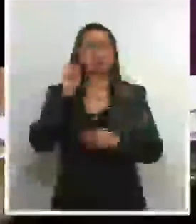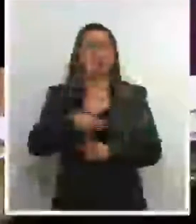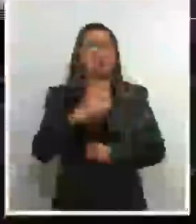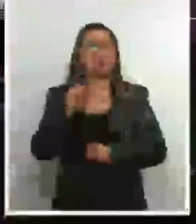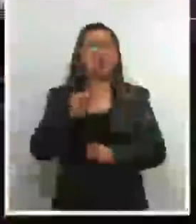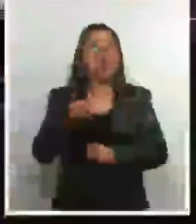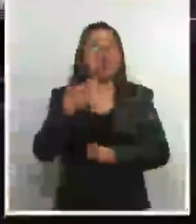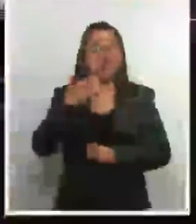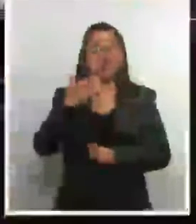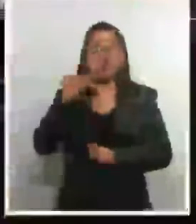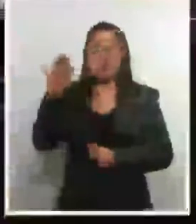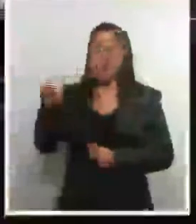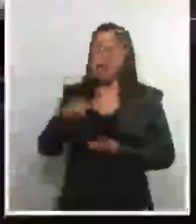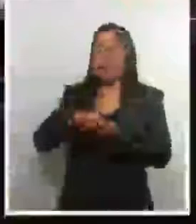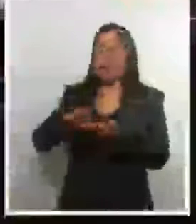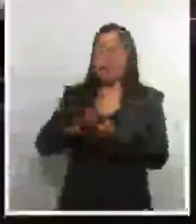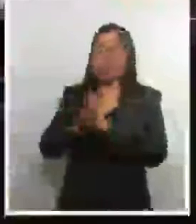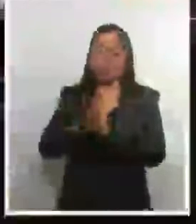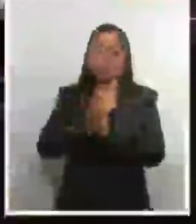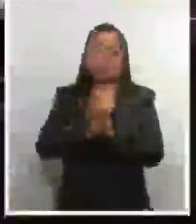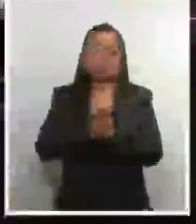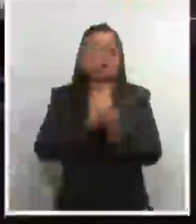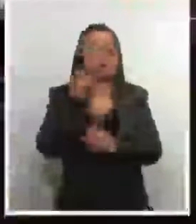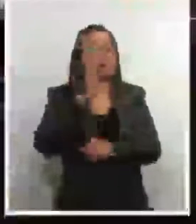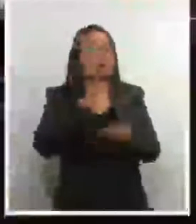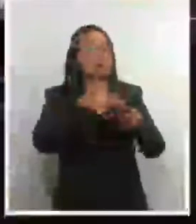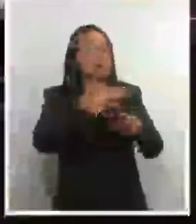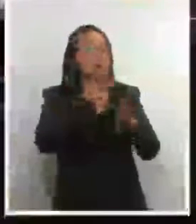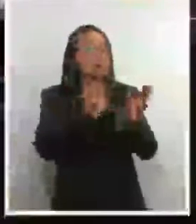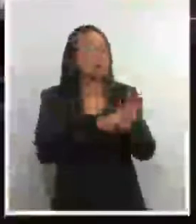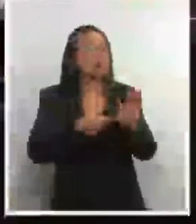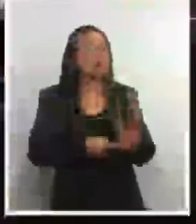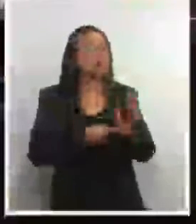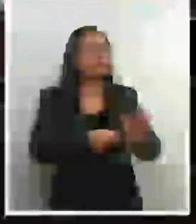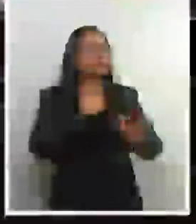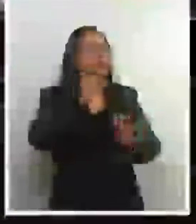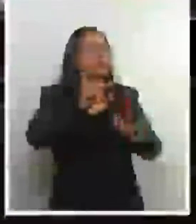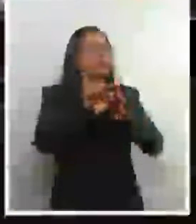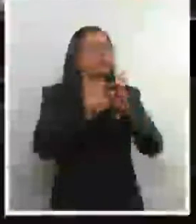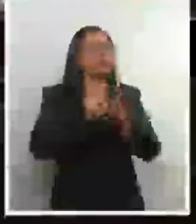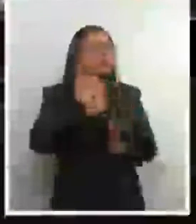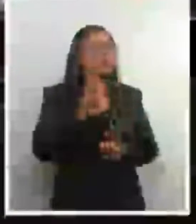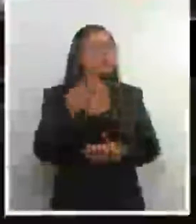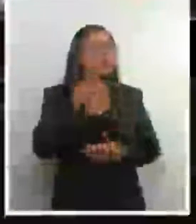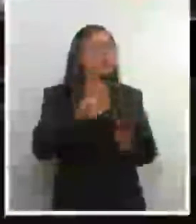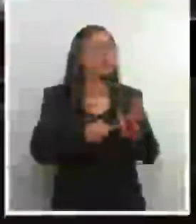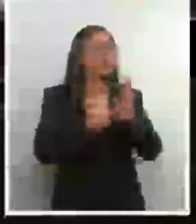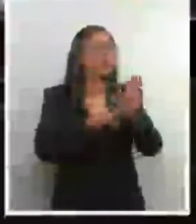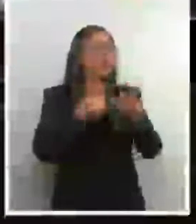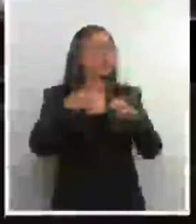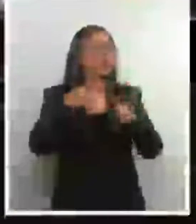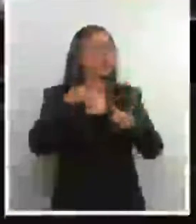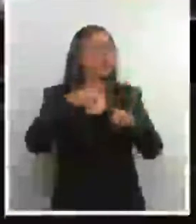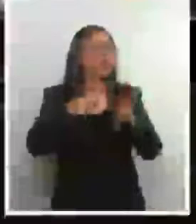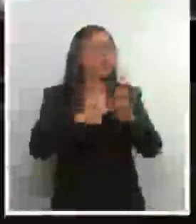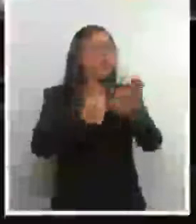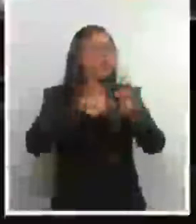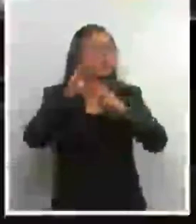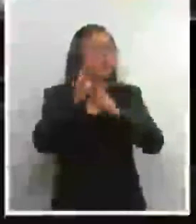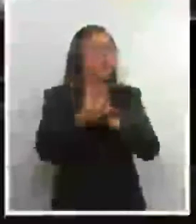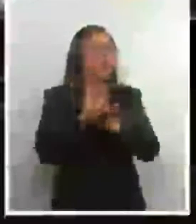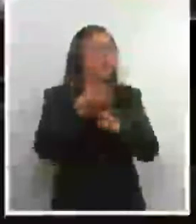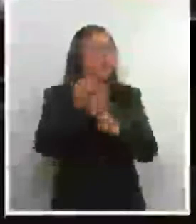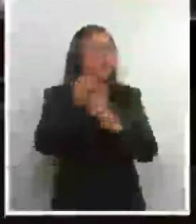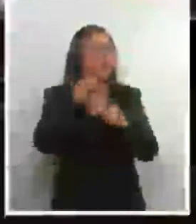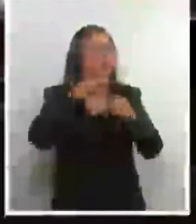Bueno, dele lectura, por favor, a las reservas al artículo 49 presentadas por la comisión, que son